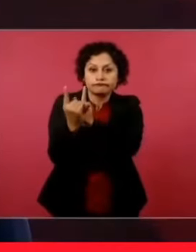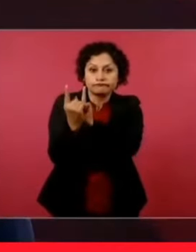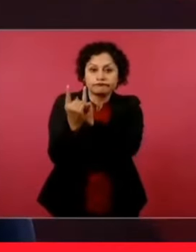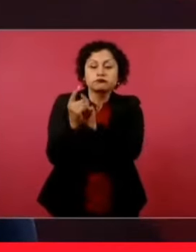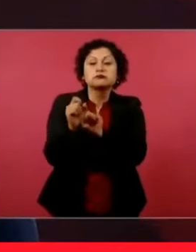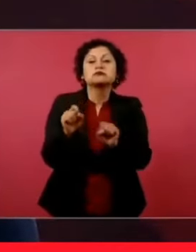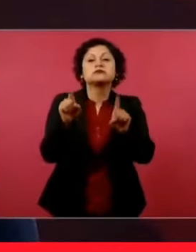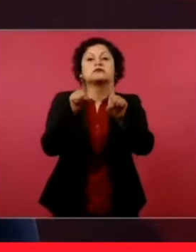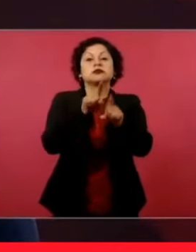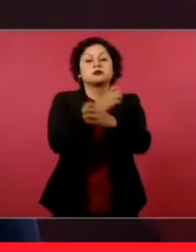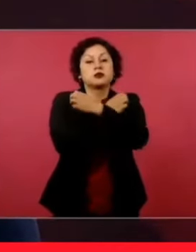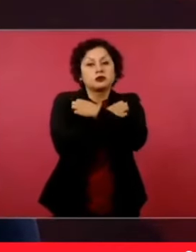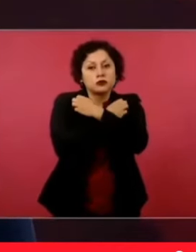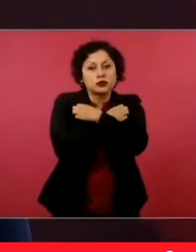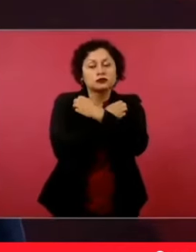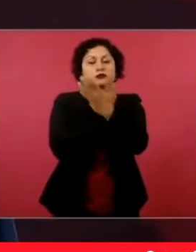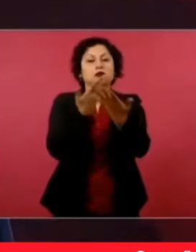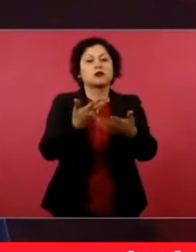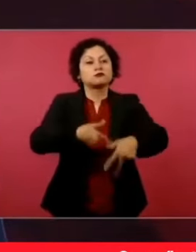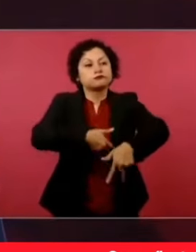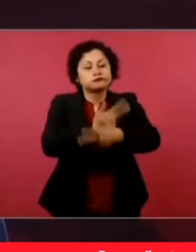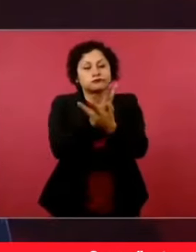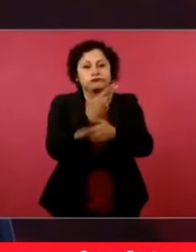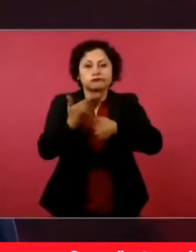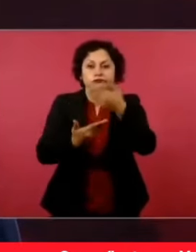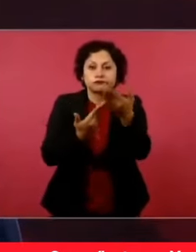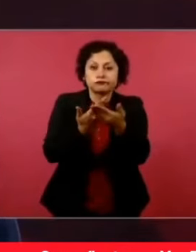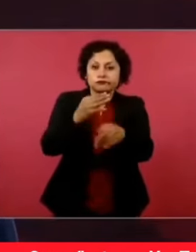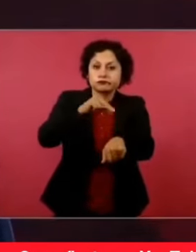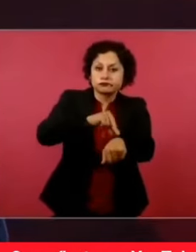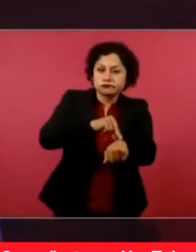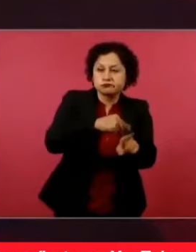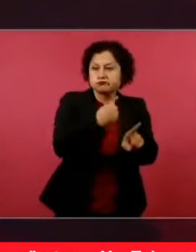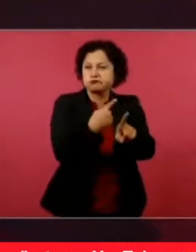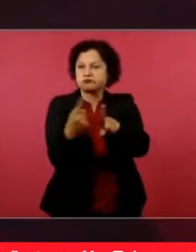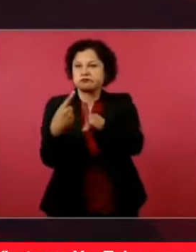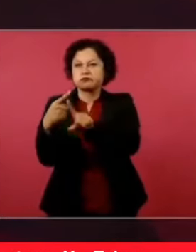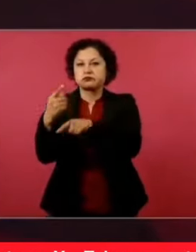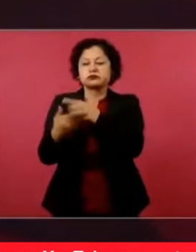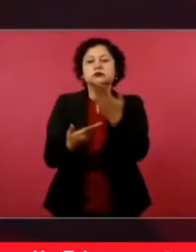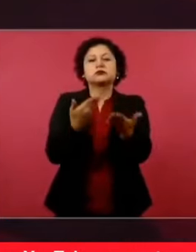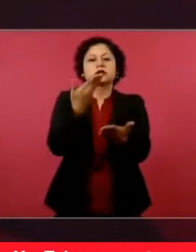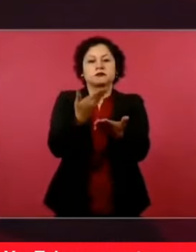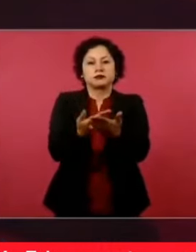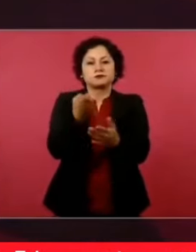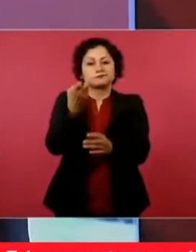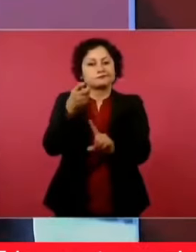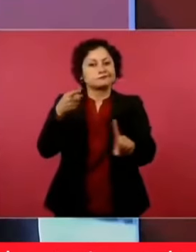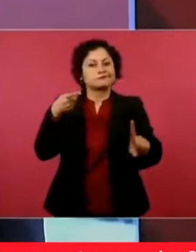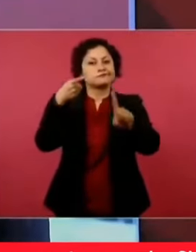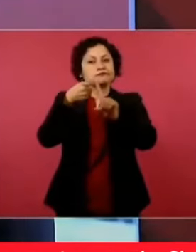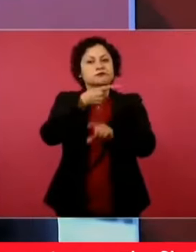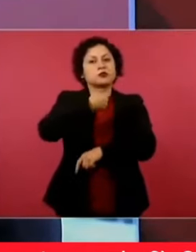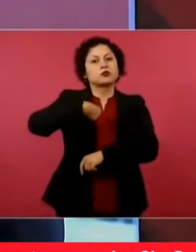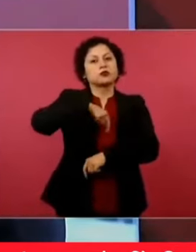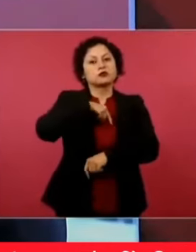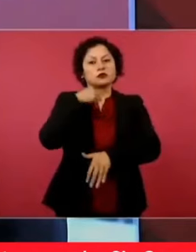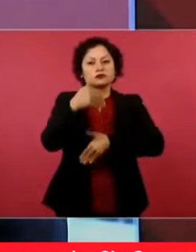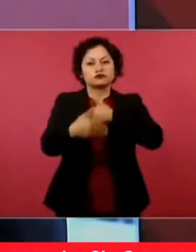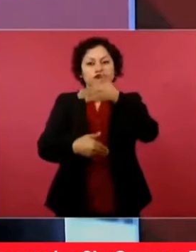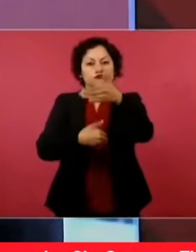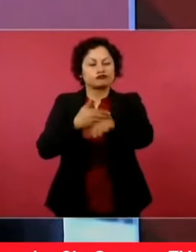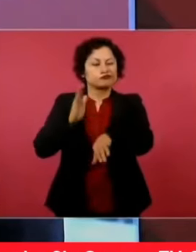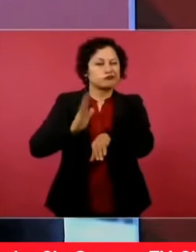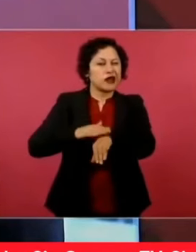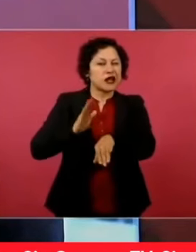telemedicina, seguridad, etcétera. Por eso seguimos trabajando, desplegando más infraestructura para llegar a más poblaciones y en